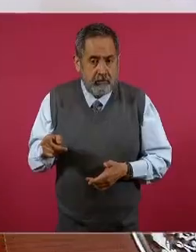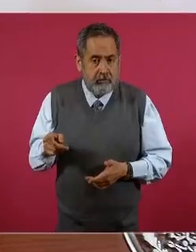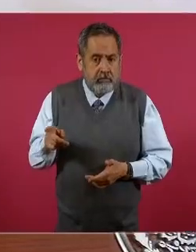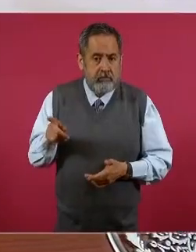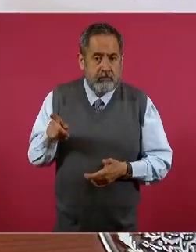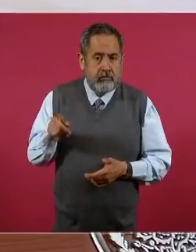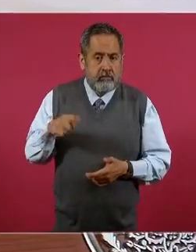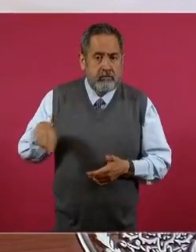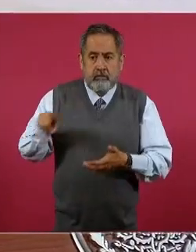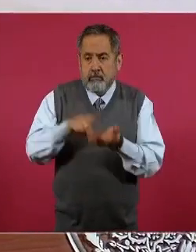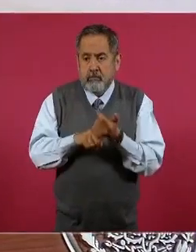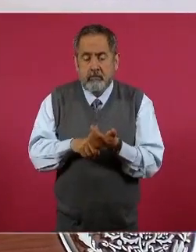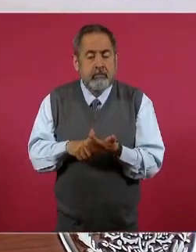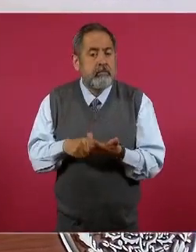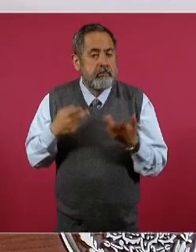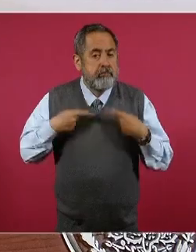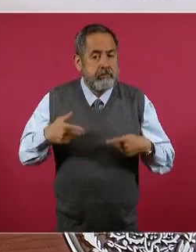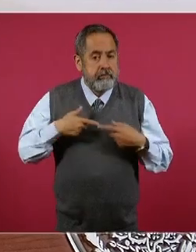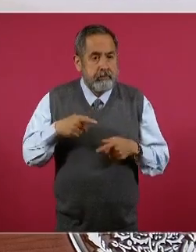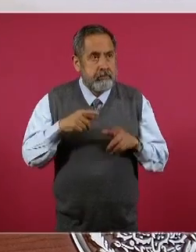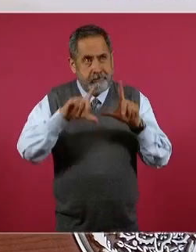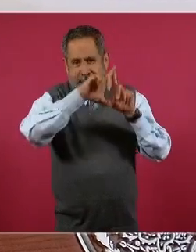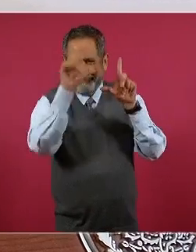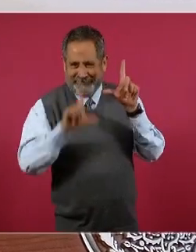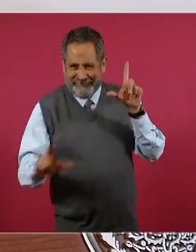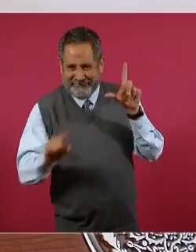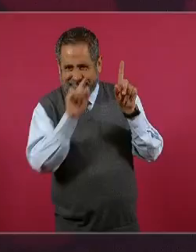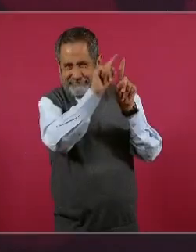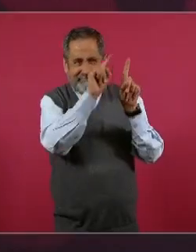son ambicionados los cargos